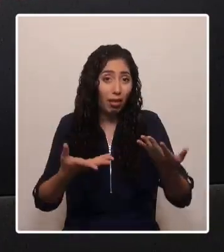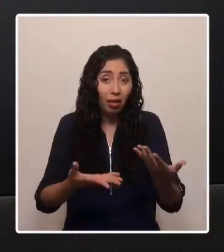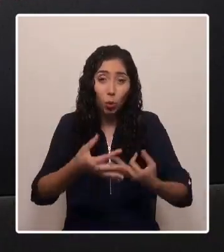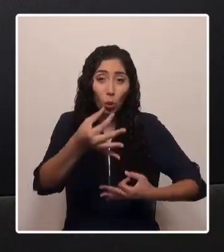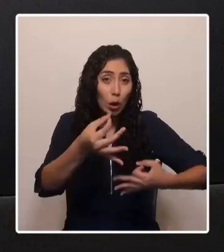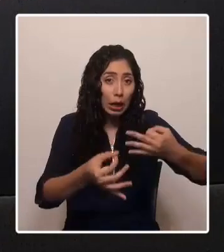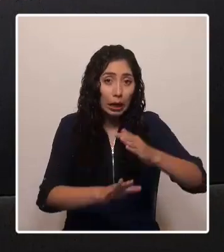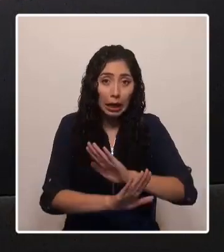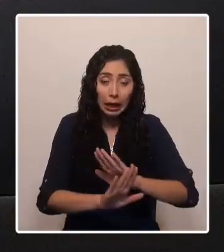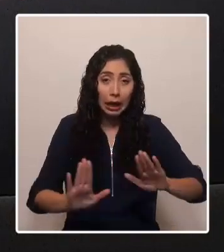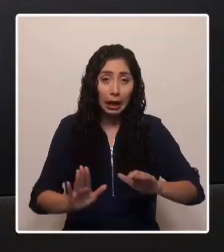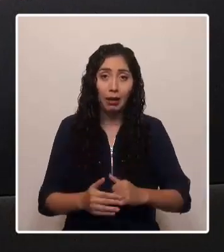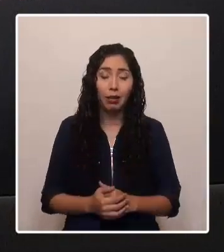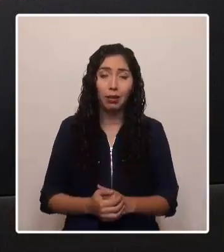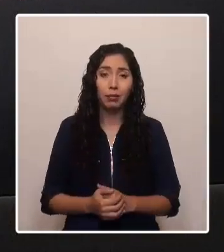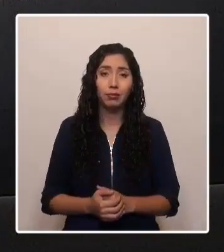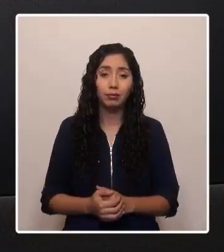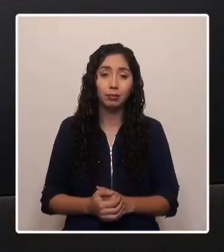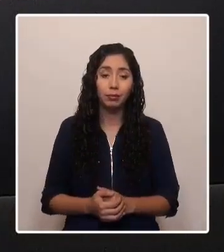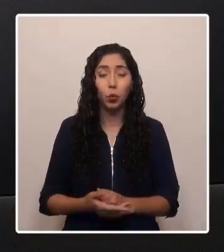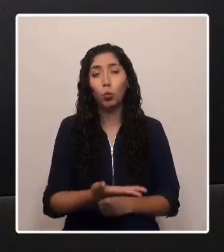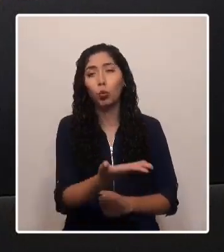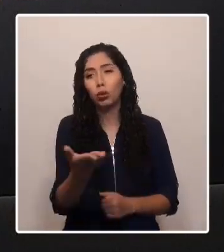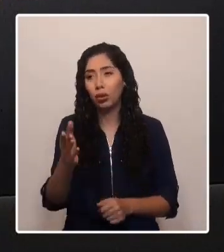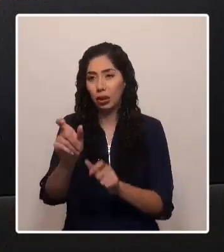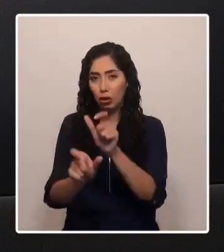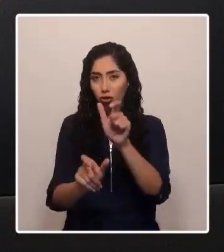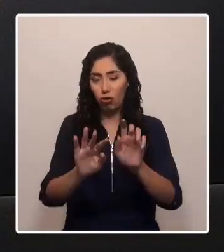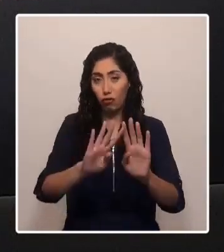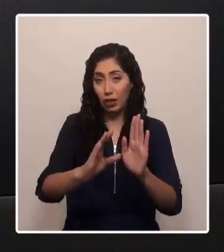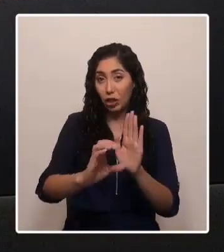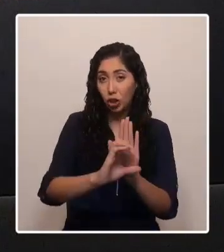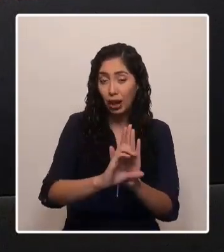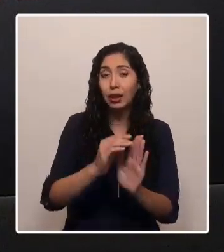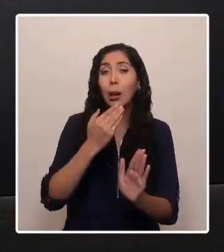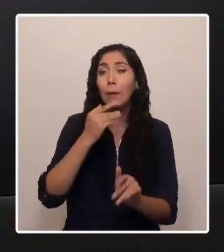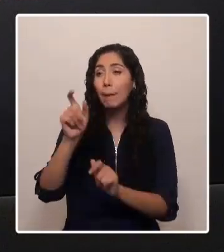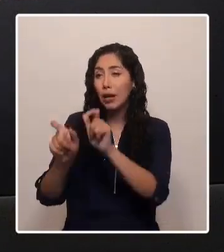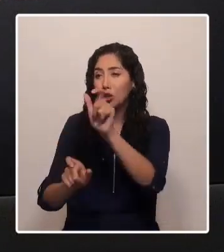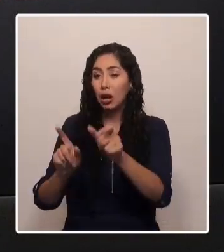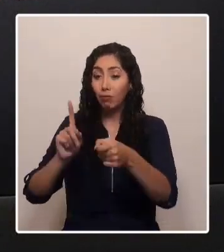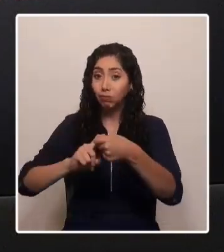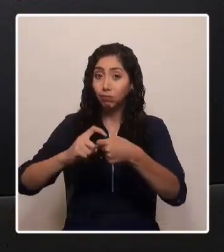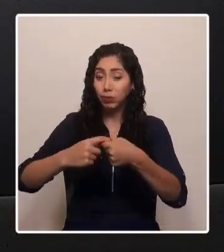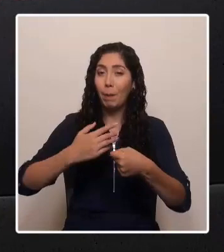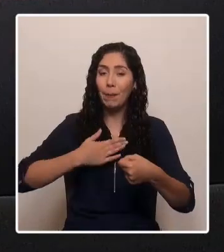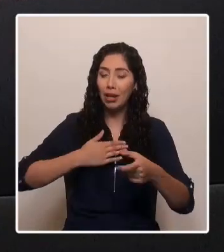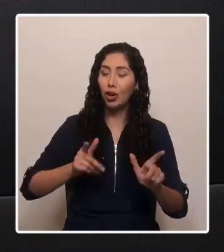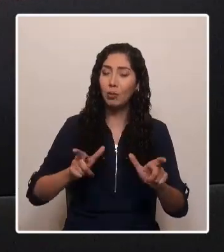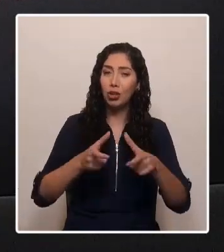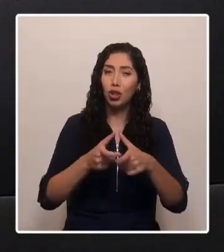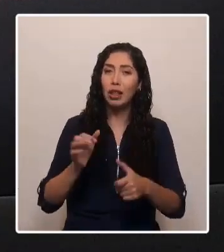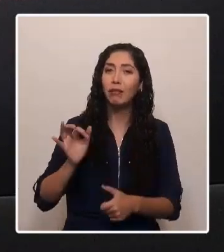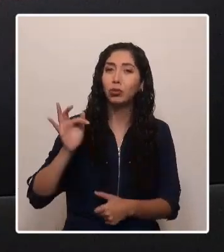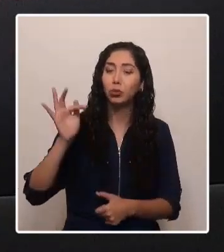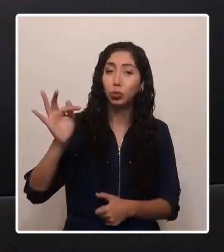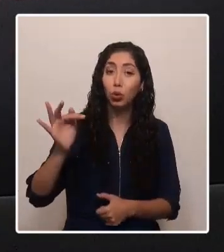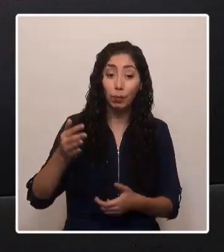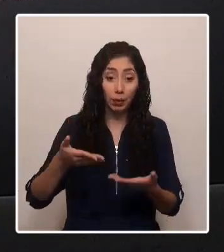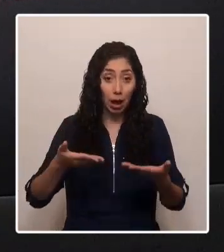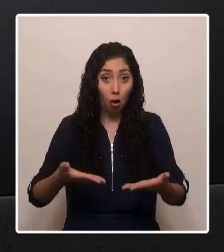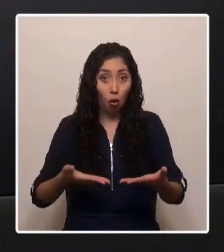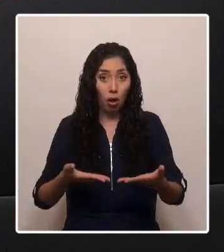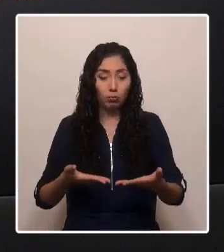Estimados convencionales, y muy especialmente a los queridos miembros de mi Comisión del Futuro, Creo que a estas alturas puede constarle nuestro